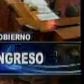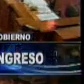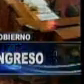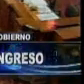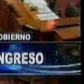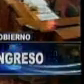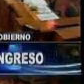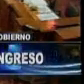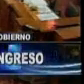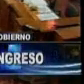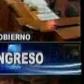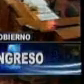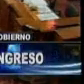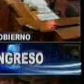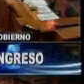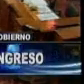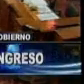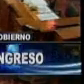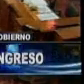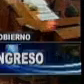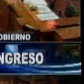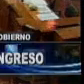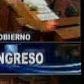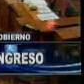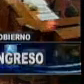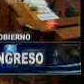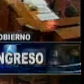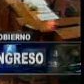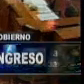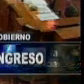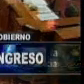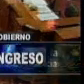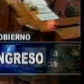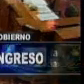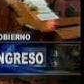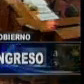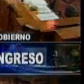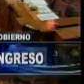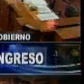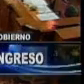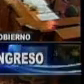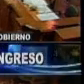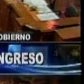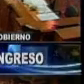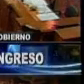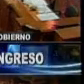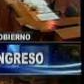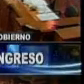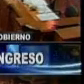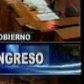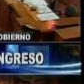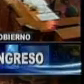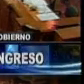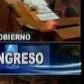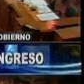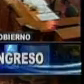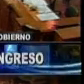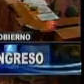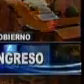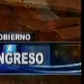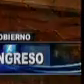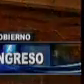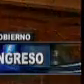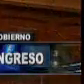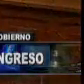Buscando la mejora de la infraestructura penitenciaria para superar el hacinamiento, mejorar las